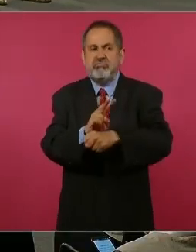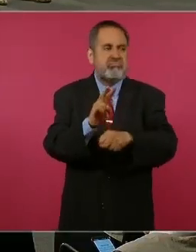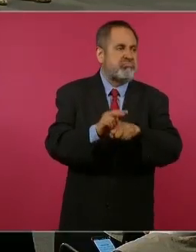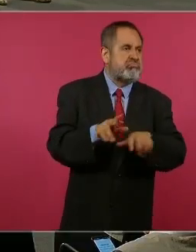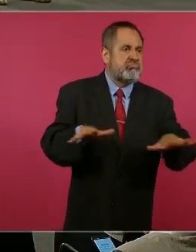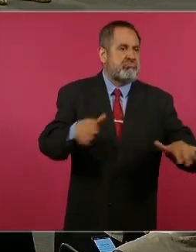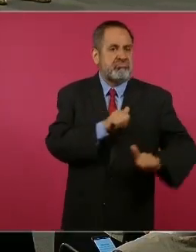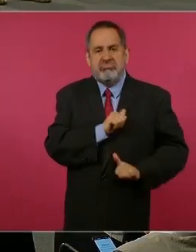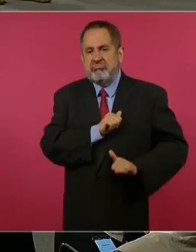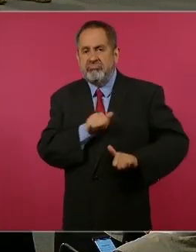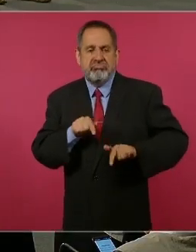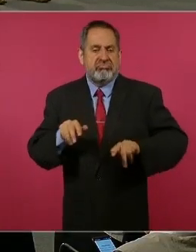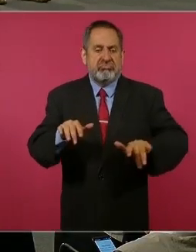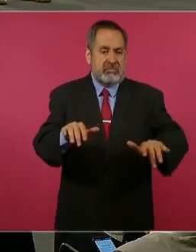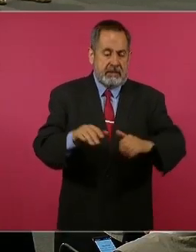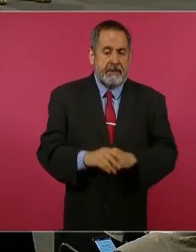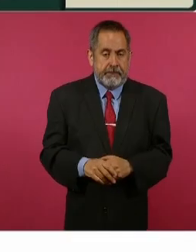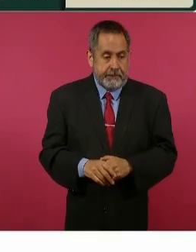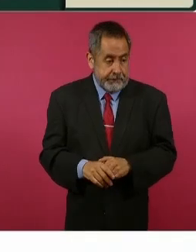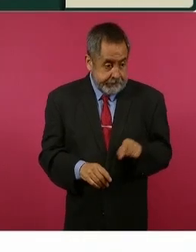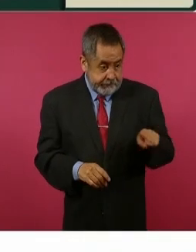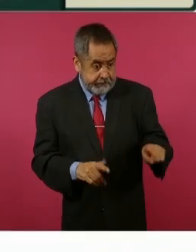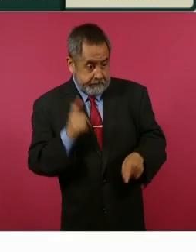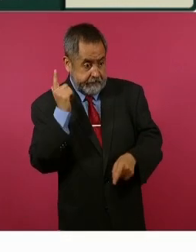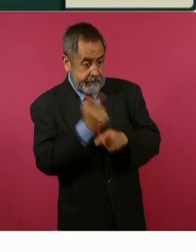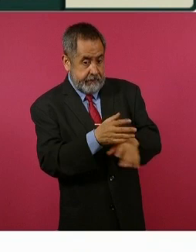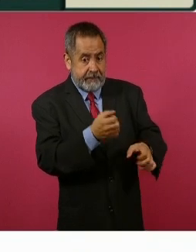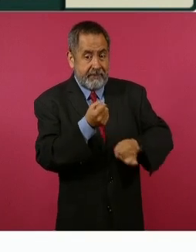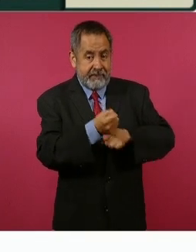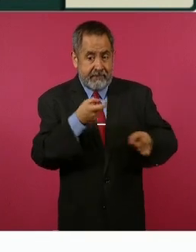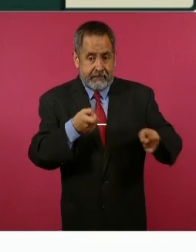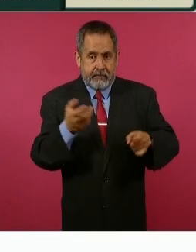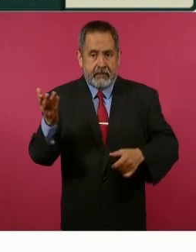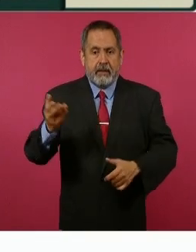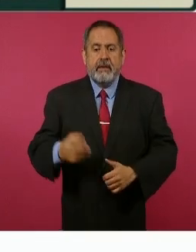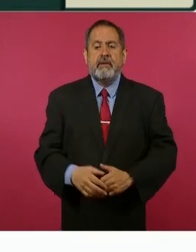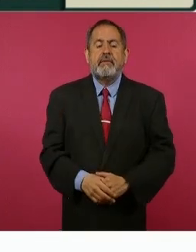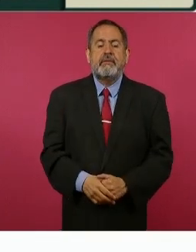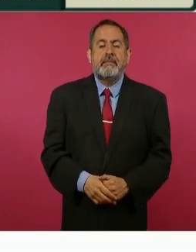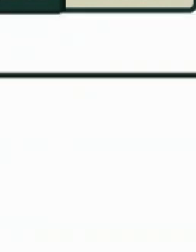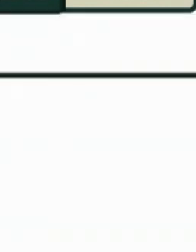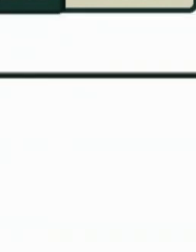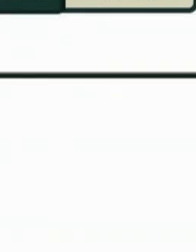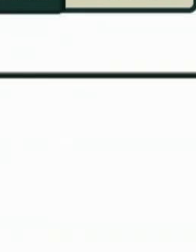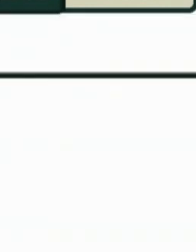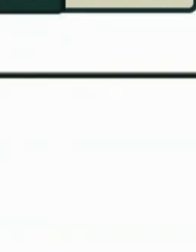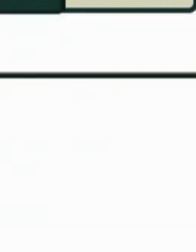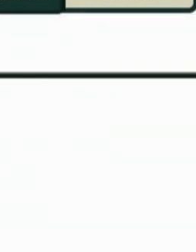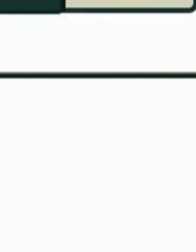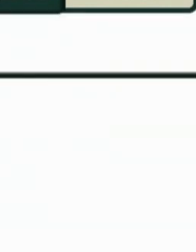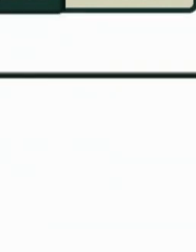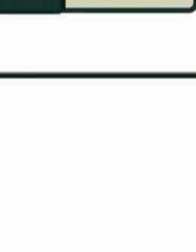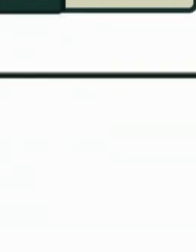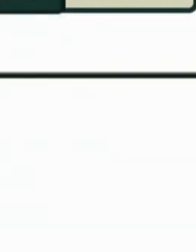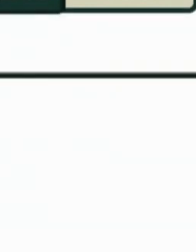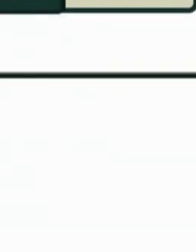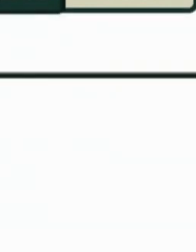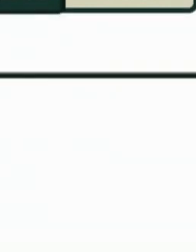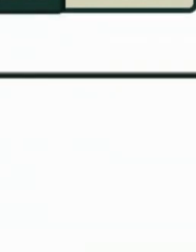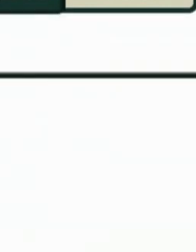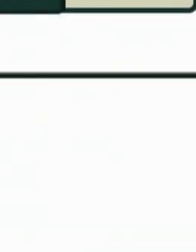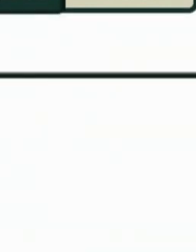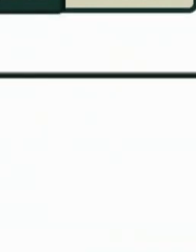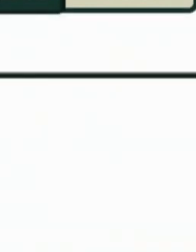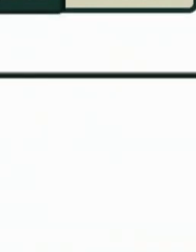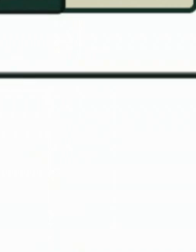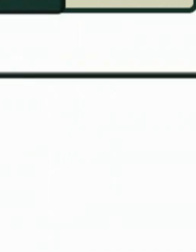a aseguramientos de armas de fuego en el periodo comprendido, se aseguraron un total de 383 armas de fuego.